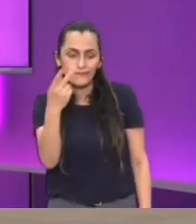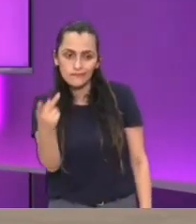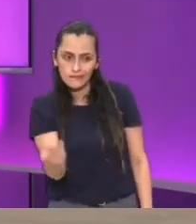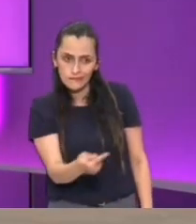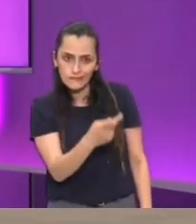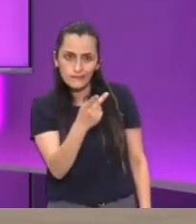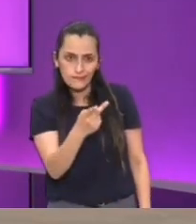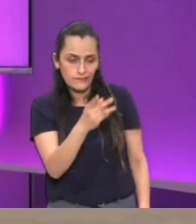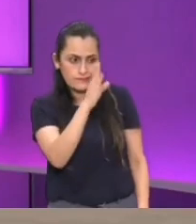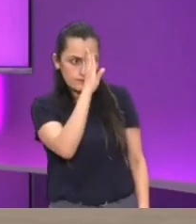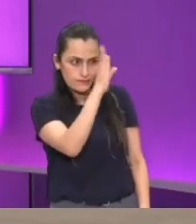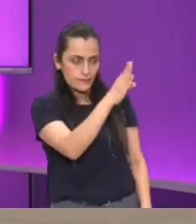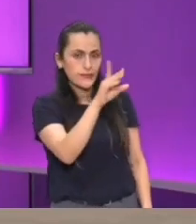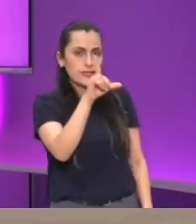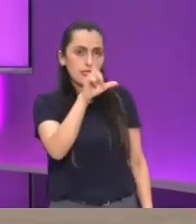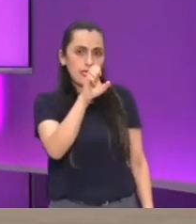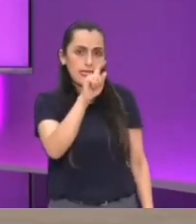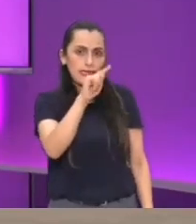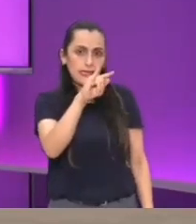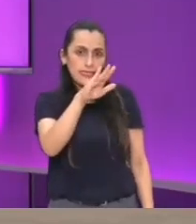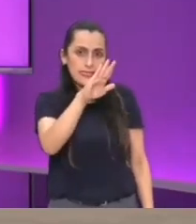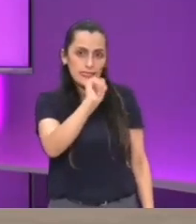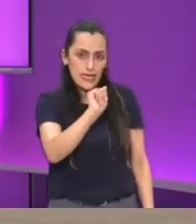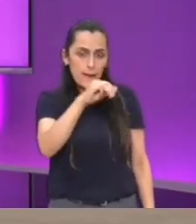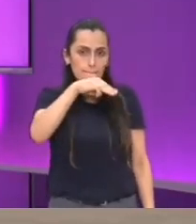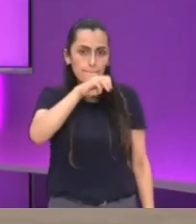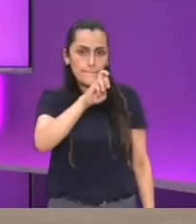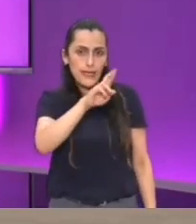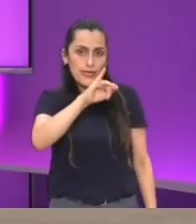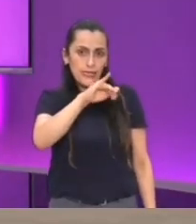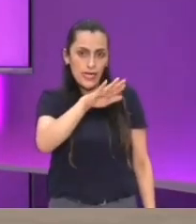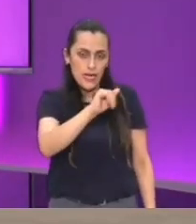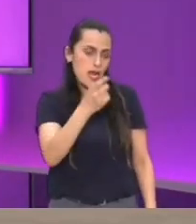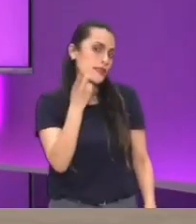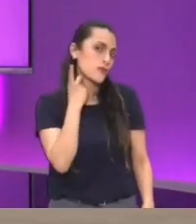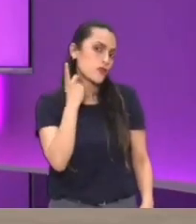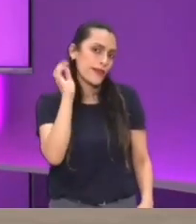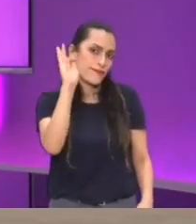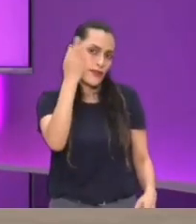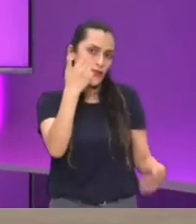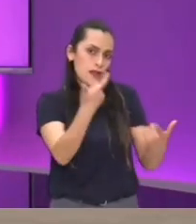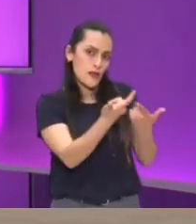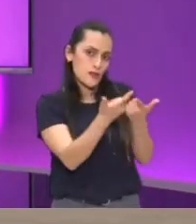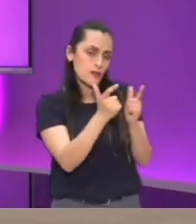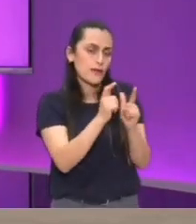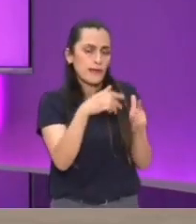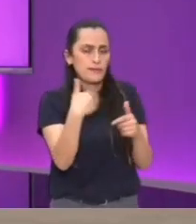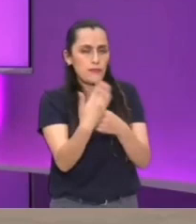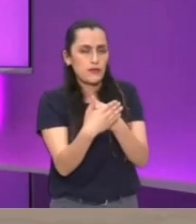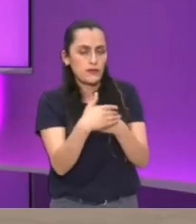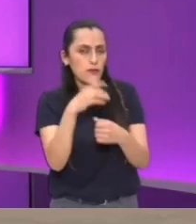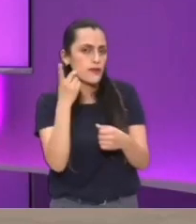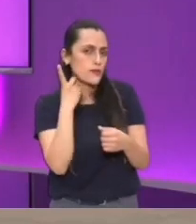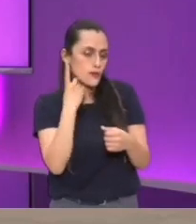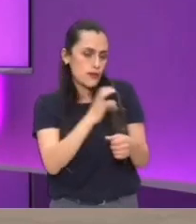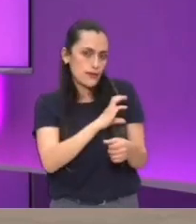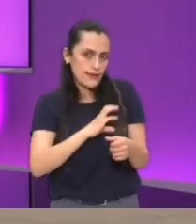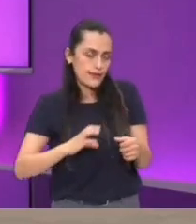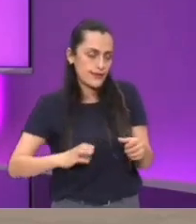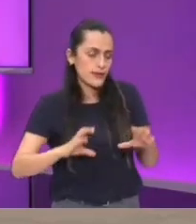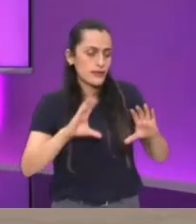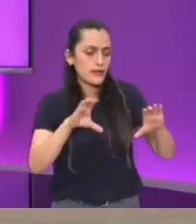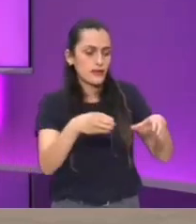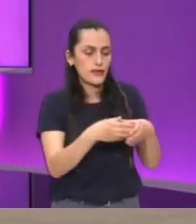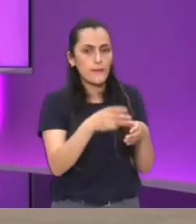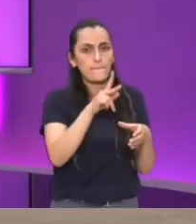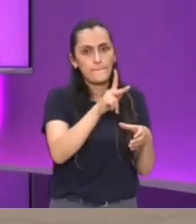turno a Leticia Mariana Gómez Ordaz. Ella es diputada federal por el Partido Verde. Diputada, ¿cuánto invertir